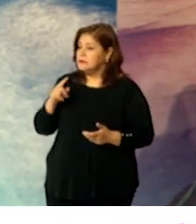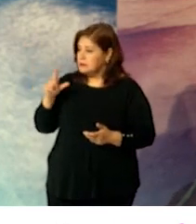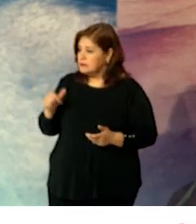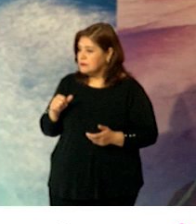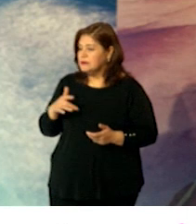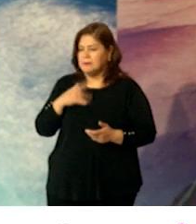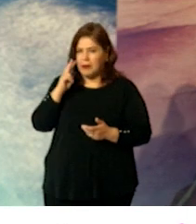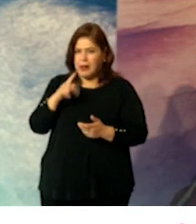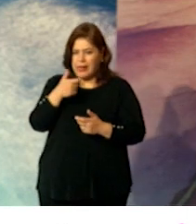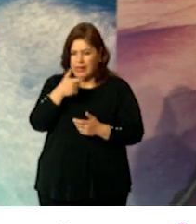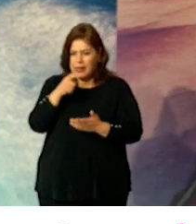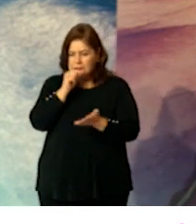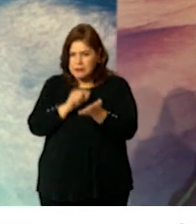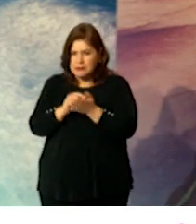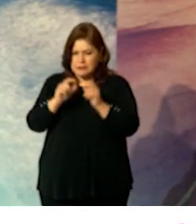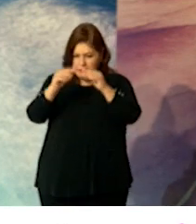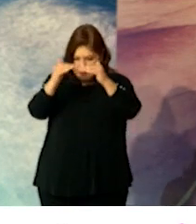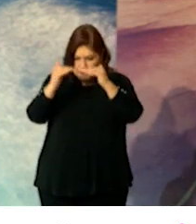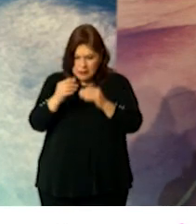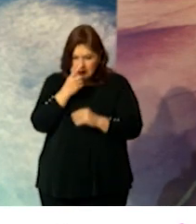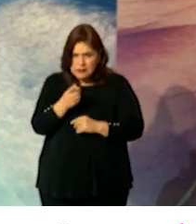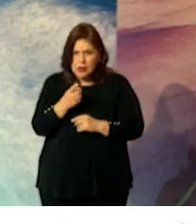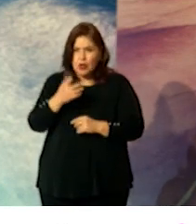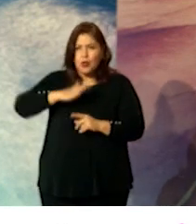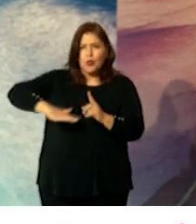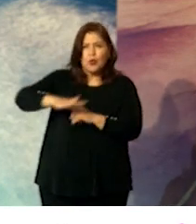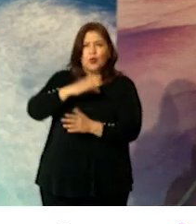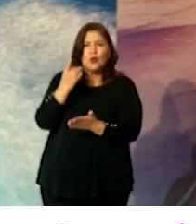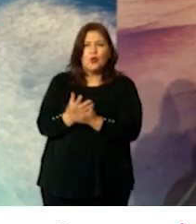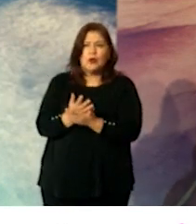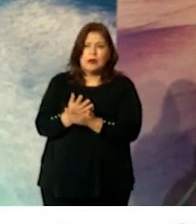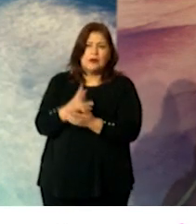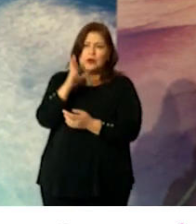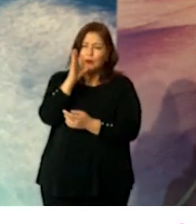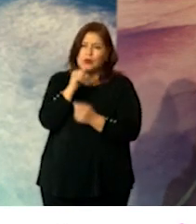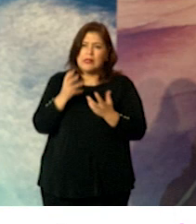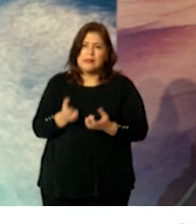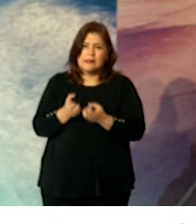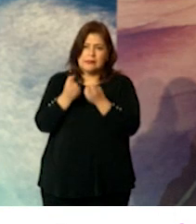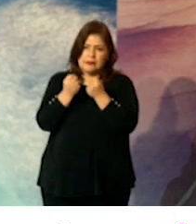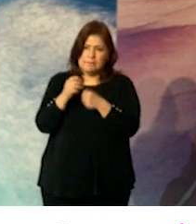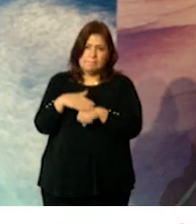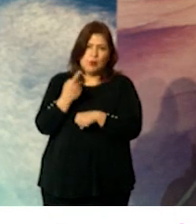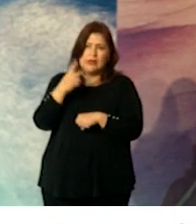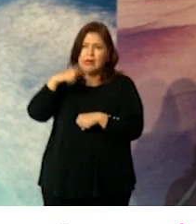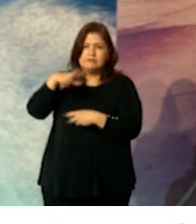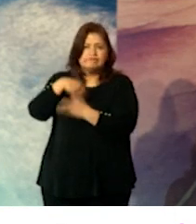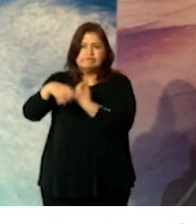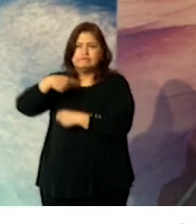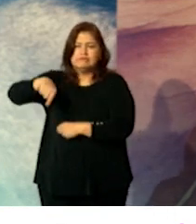o el Twitter decía abajo, vamos a ser la única sociedad que no fue capaz de salvarse a sí misma porque no es rentable.